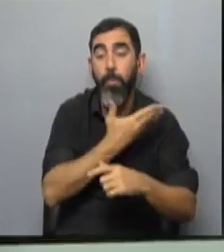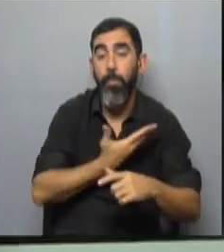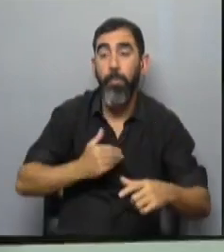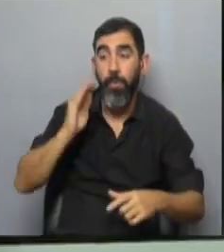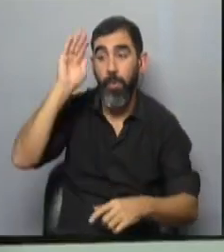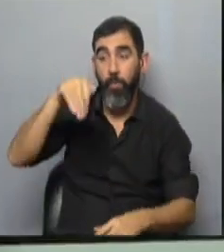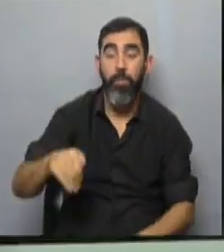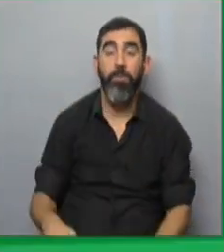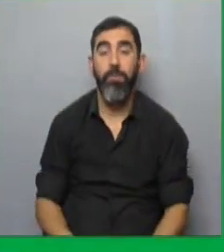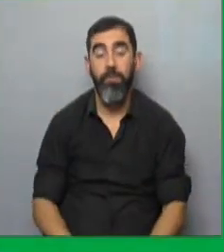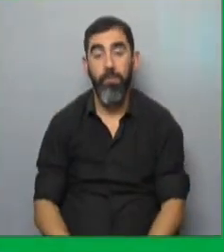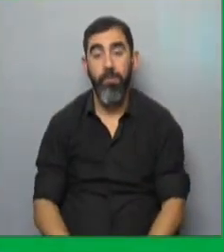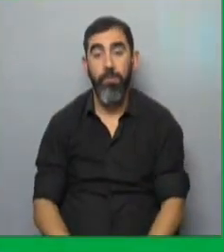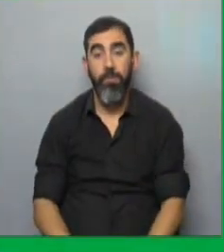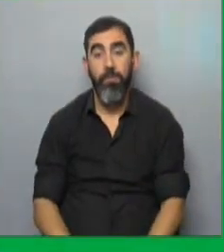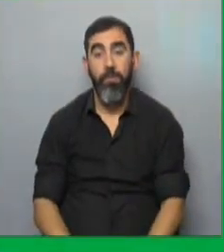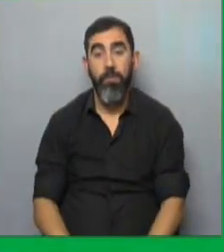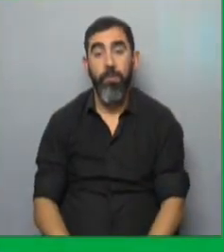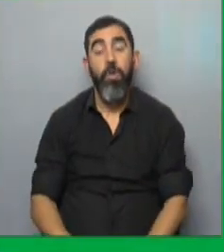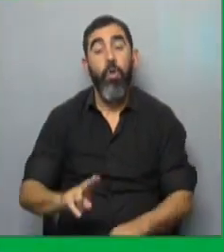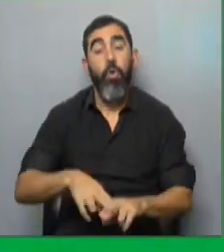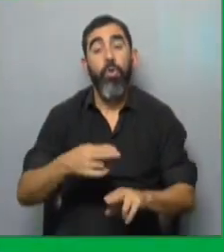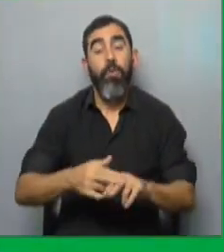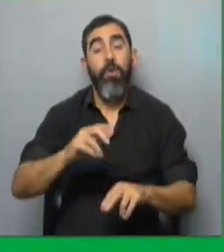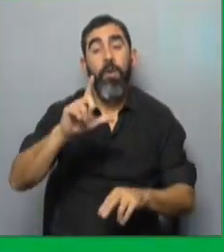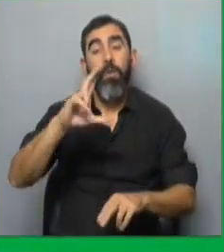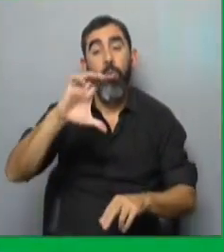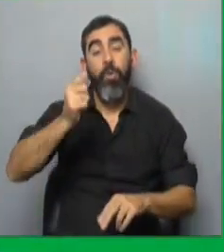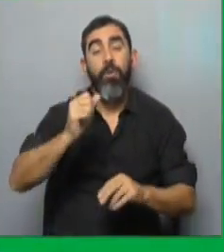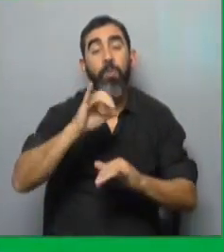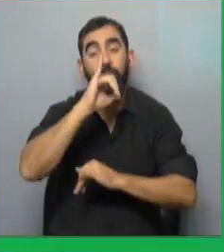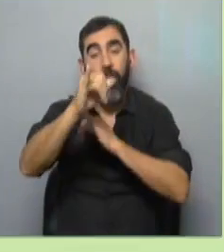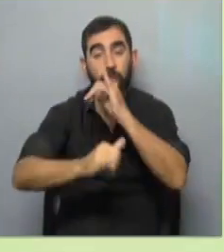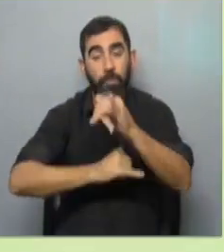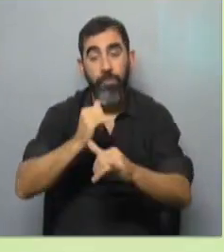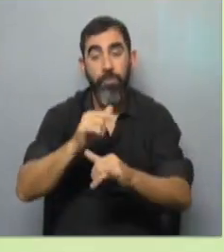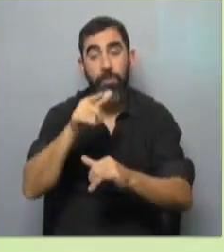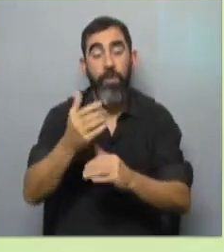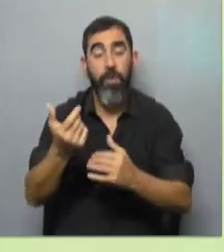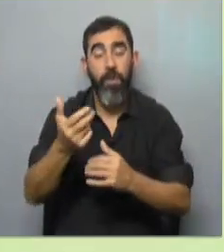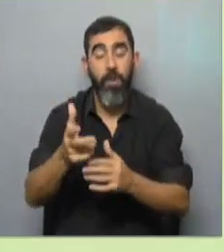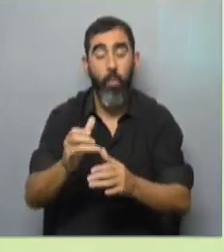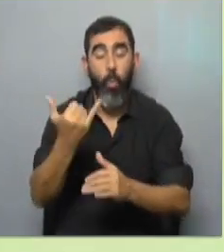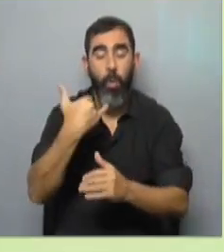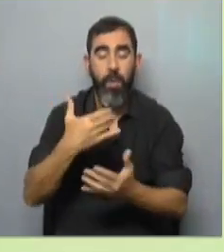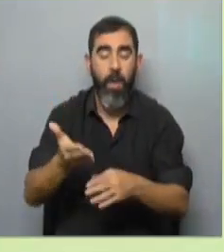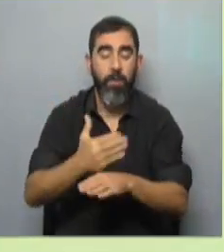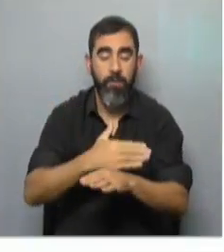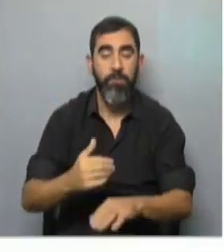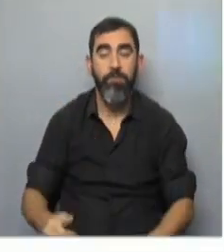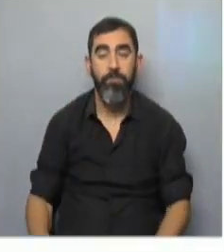República. Ahora recibimos nuevamente a Luca Veloz para ampliar la información que nos prometía. Luca, adelante.